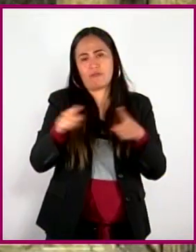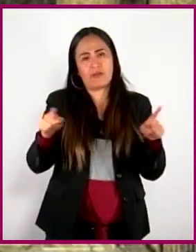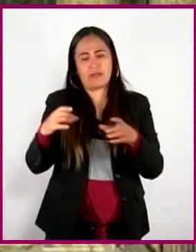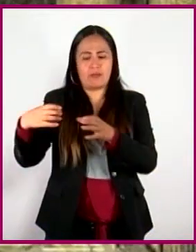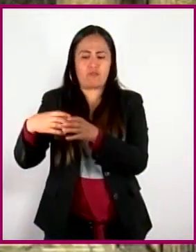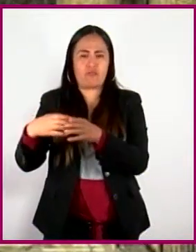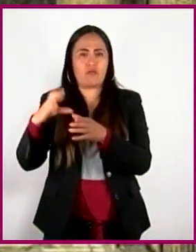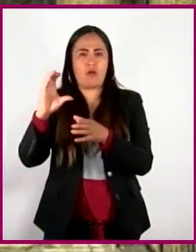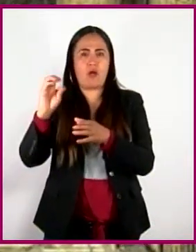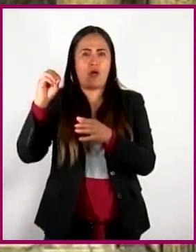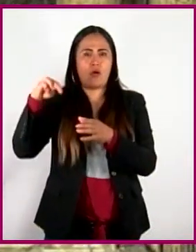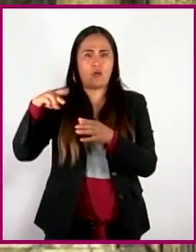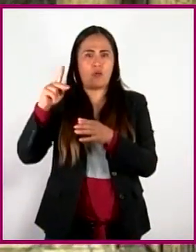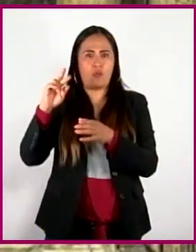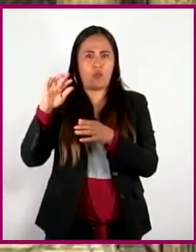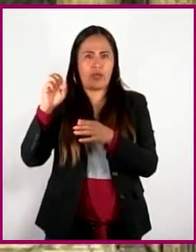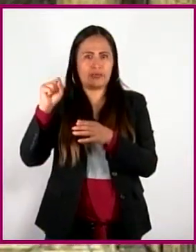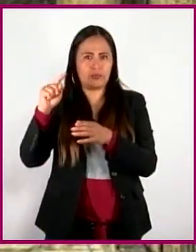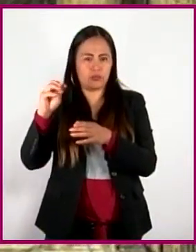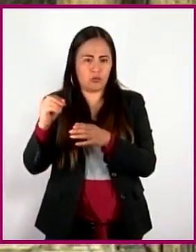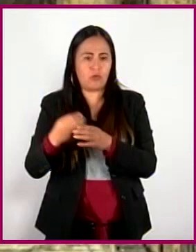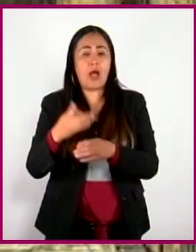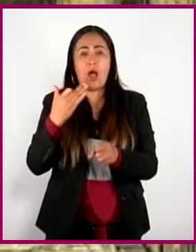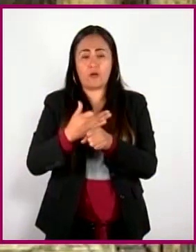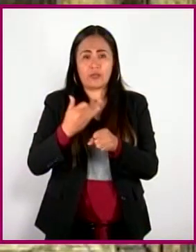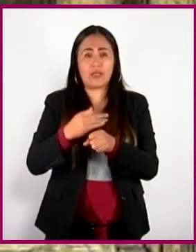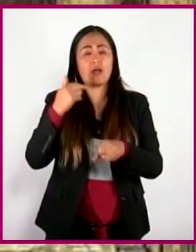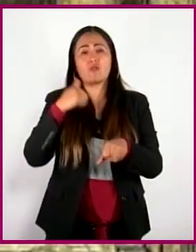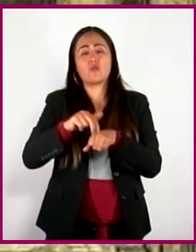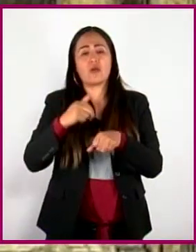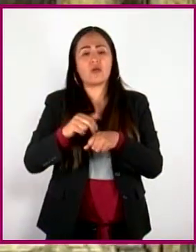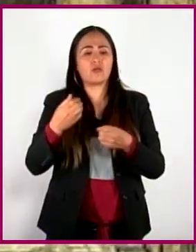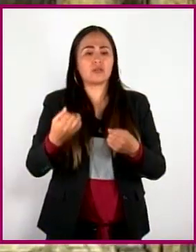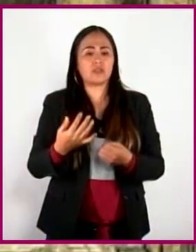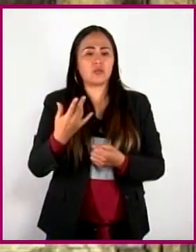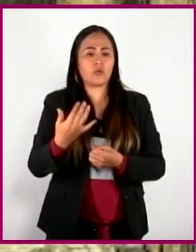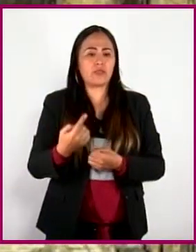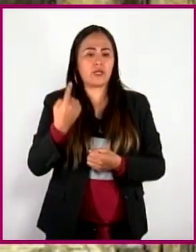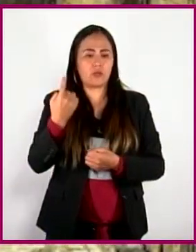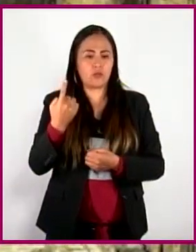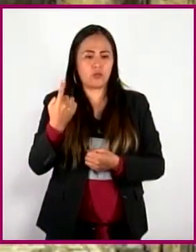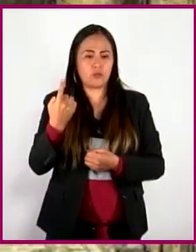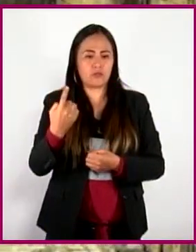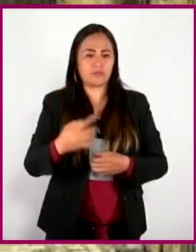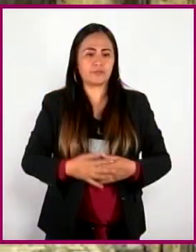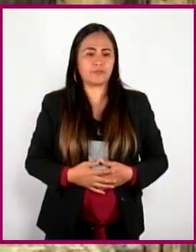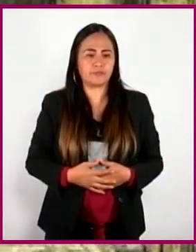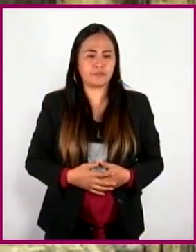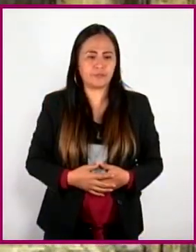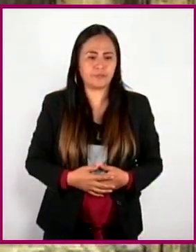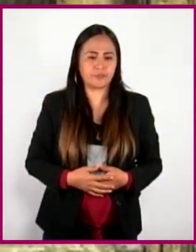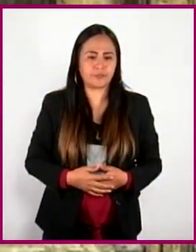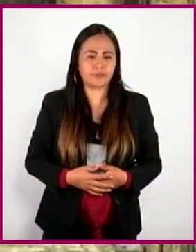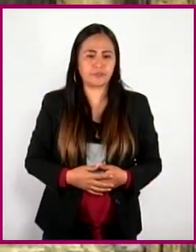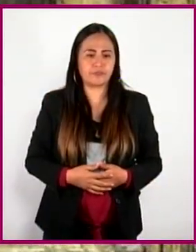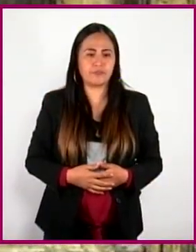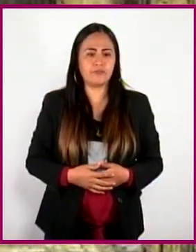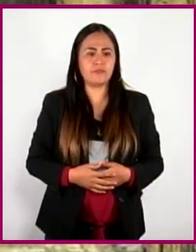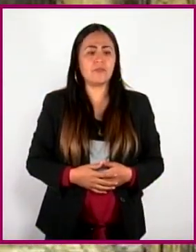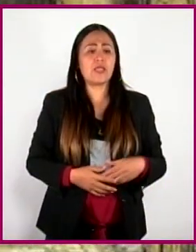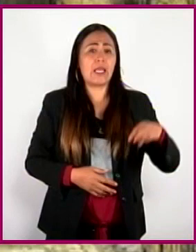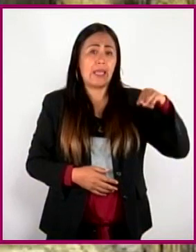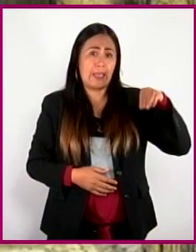la fecha solo se conocen 51 números primos de Mersenne. El último encontrado y más grande corresponde al tomar